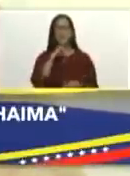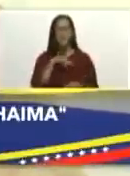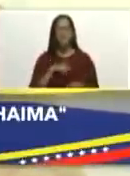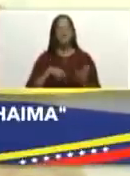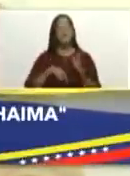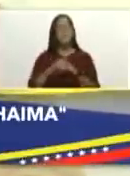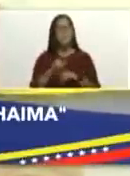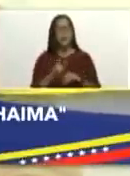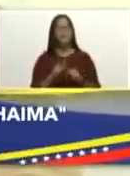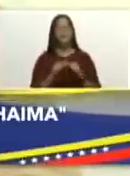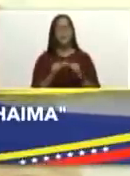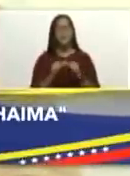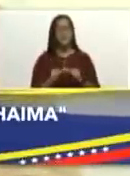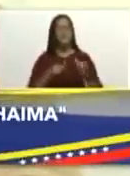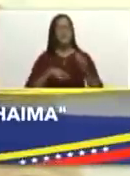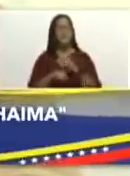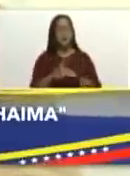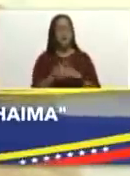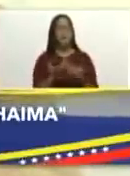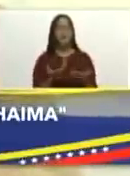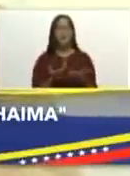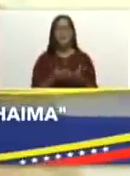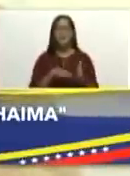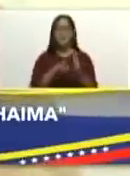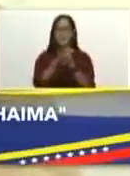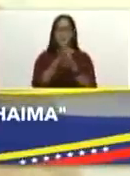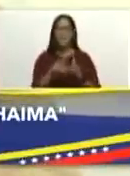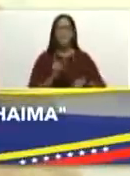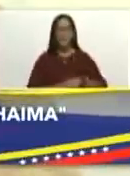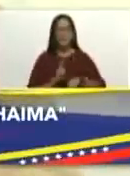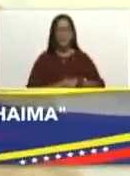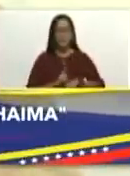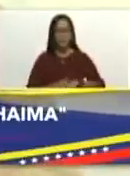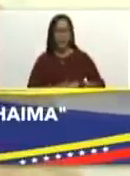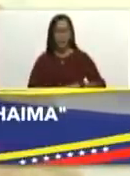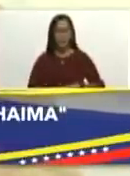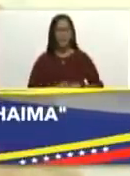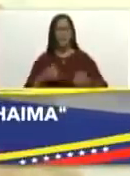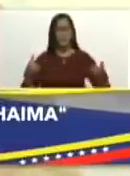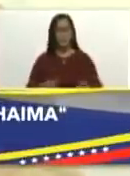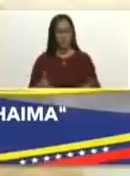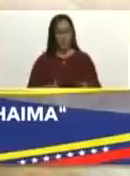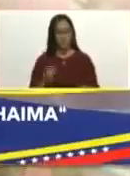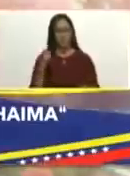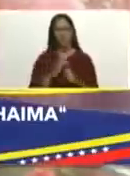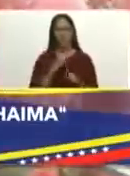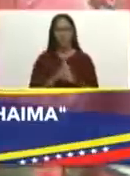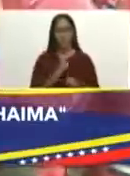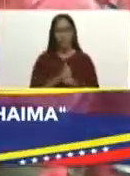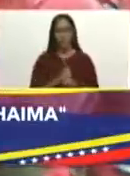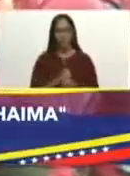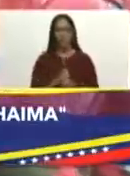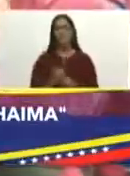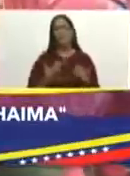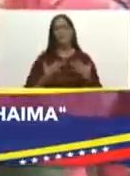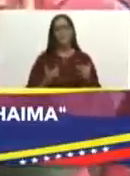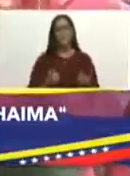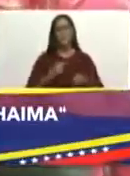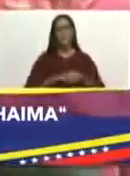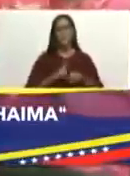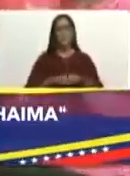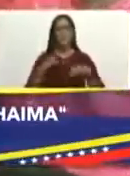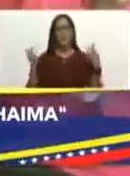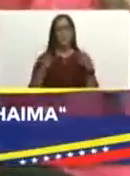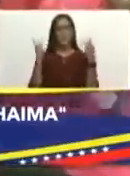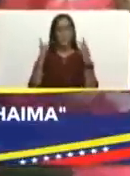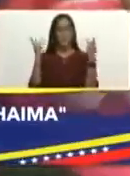a perseverar y vamos a salir adelante más temprano que tarde, con esfuerzo, con trabajo. Vamos a recuperar el tiempo de la